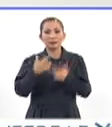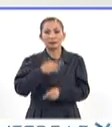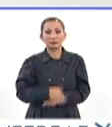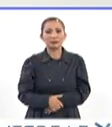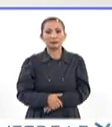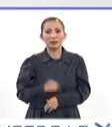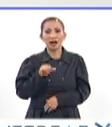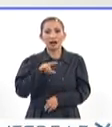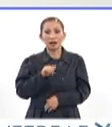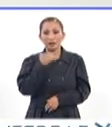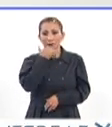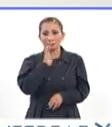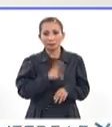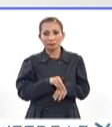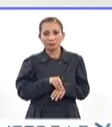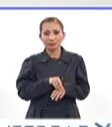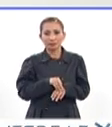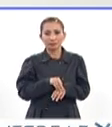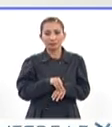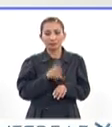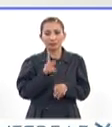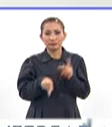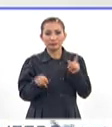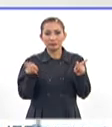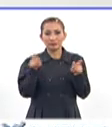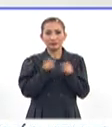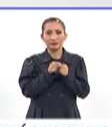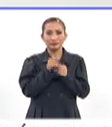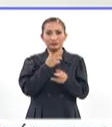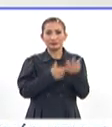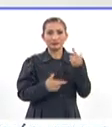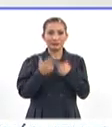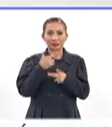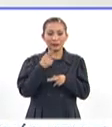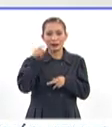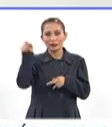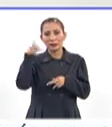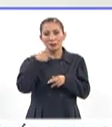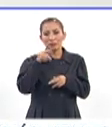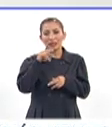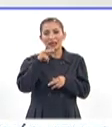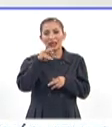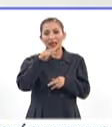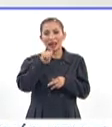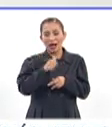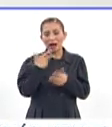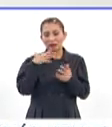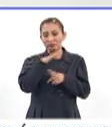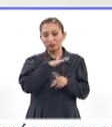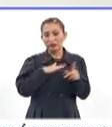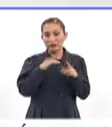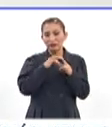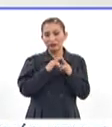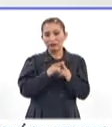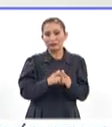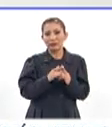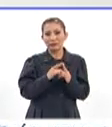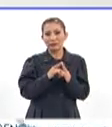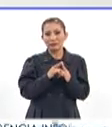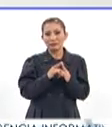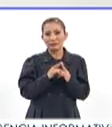Regresamos, Ana Cristina, si nos lo permites, una brevísima pausa y regresamos contigo hasta el Palacio de Minería en el contexto de esta feria, de